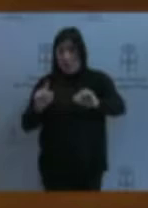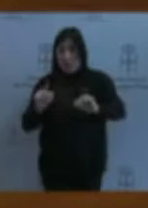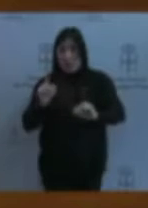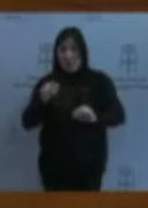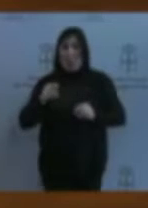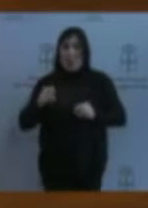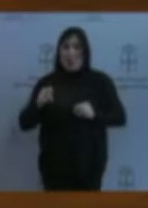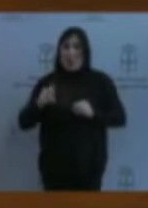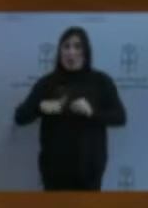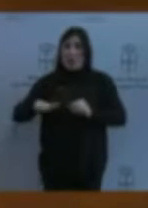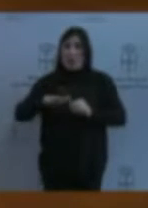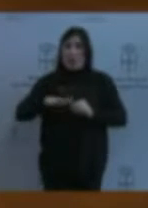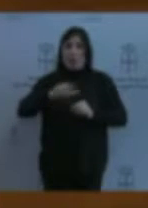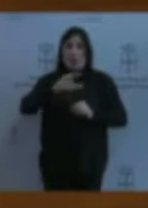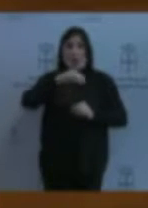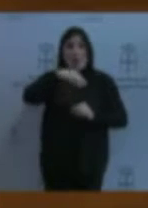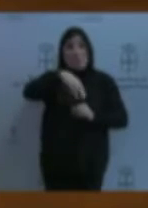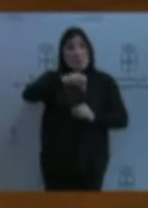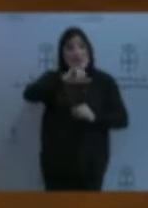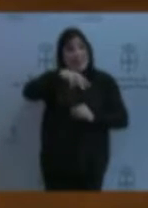línea oriental de Feve.